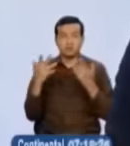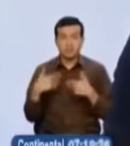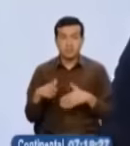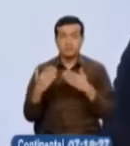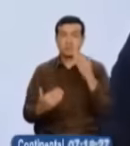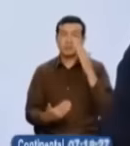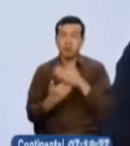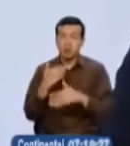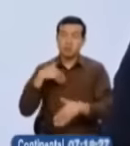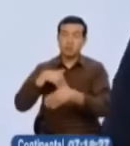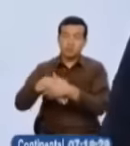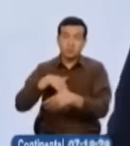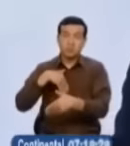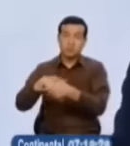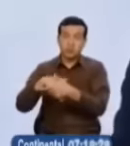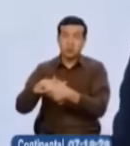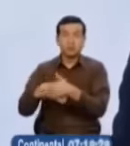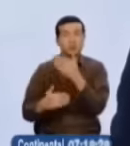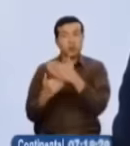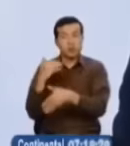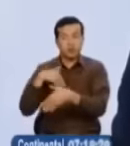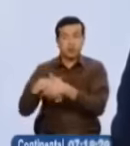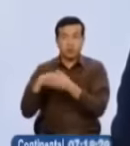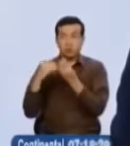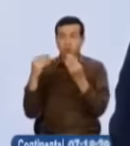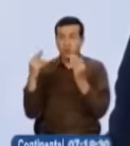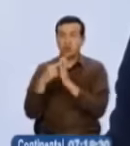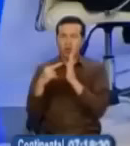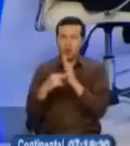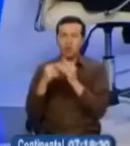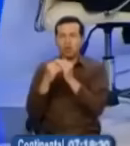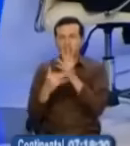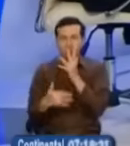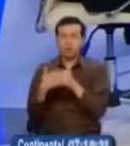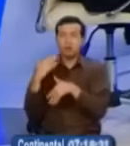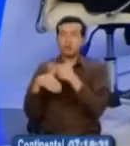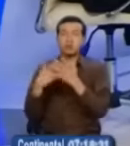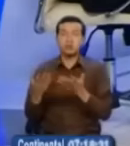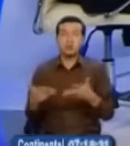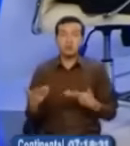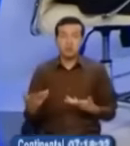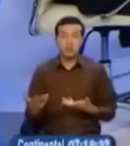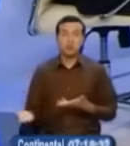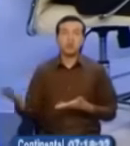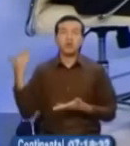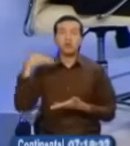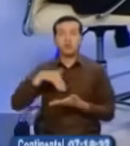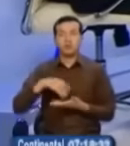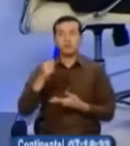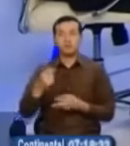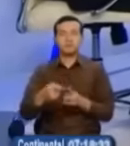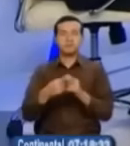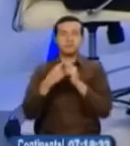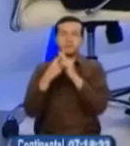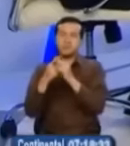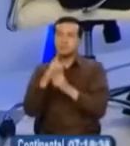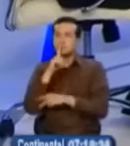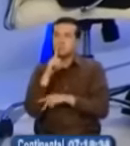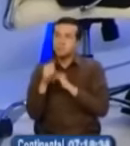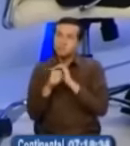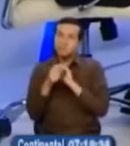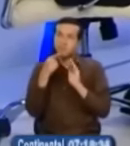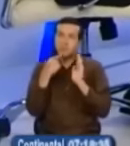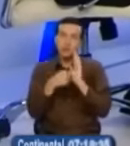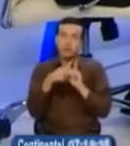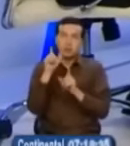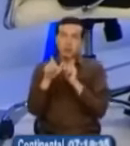que serían trabas en la práctica, digamos, de mucho requerimiento, pues tendrían que volver hacia financiamiento informal también, como es